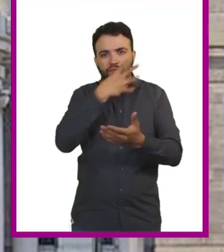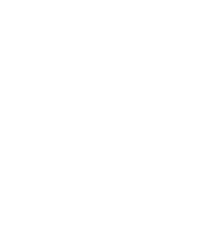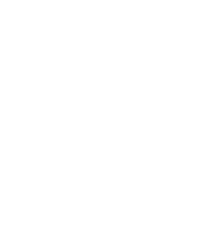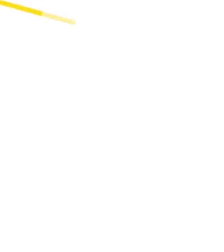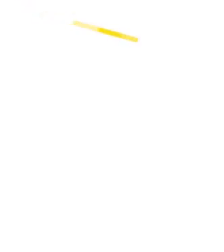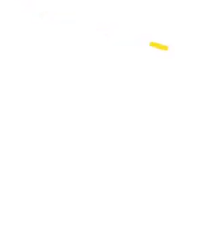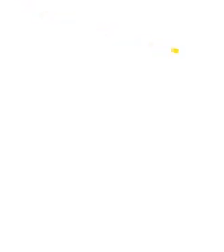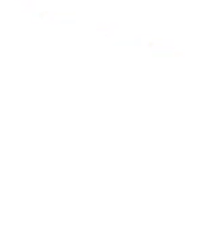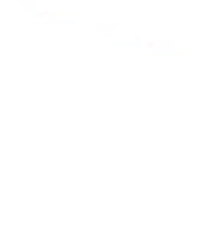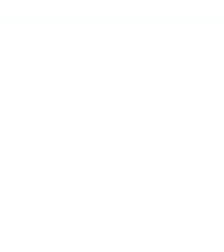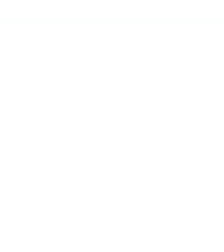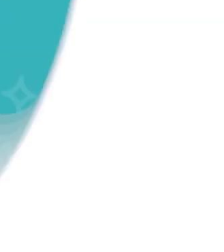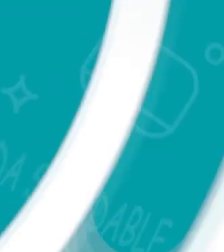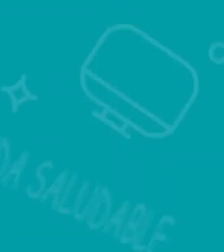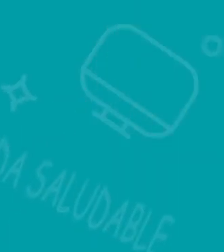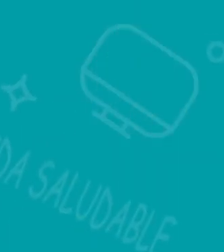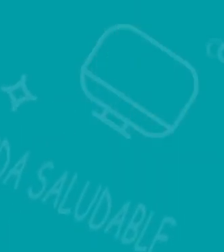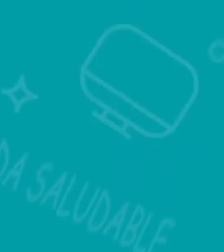memoria.